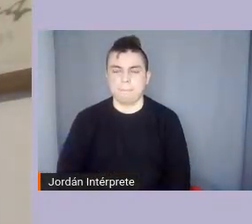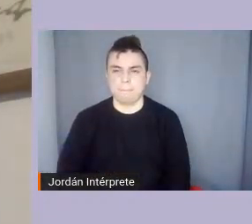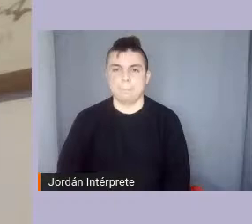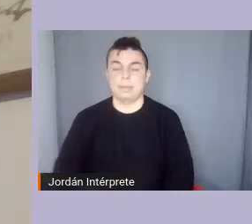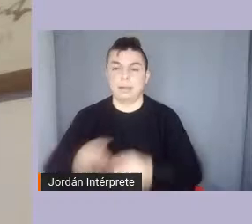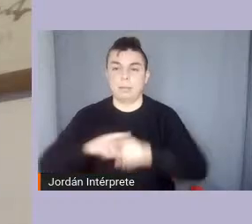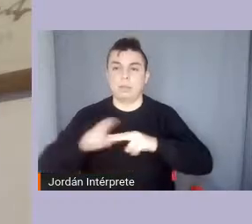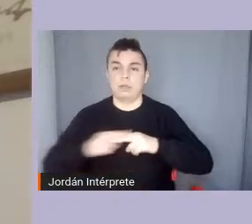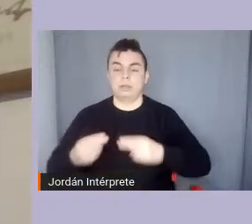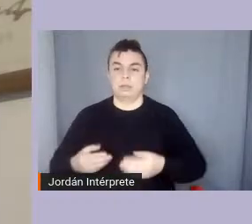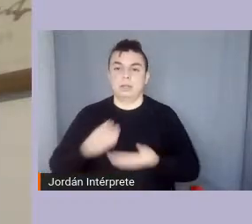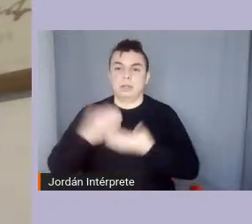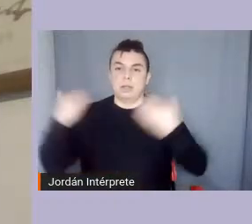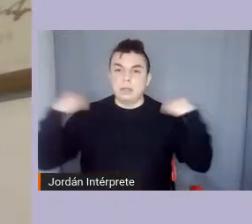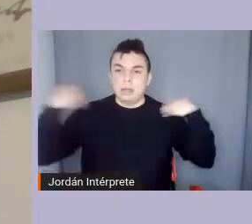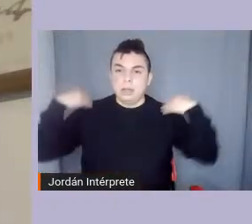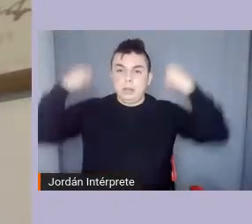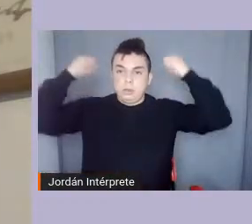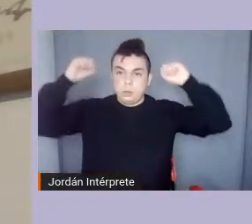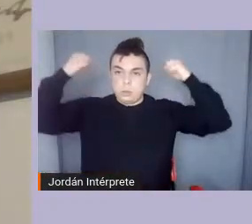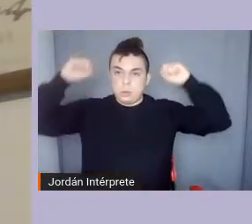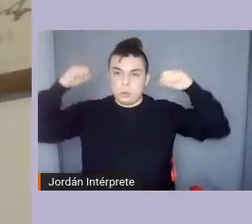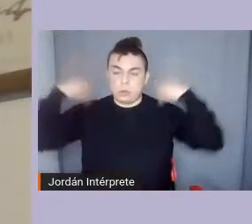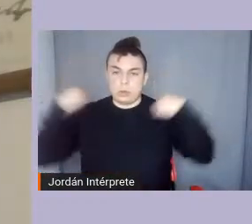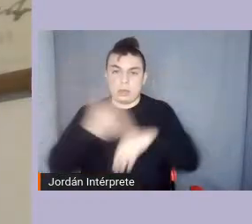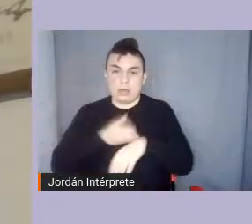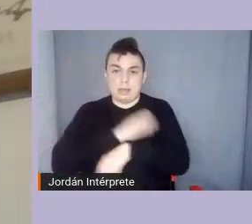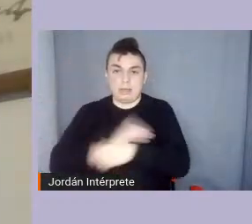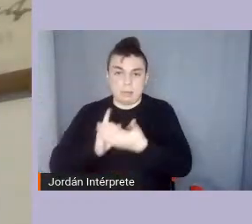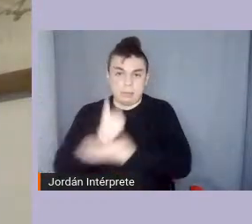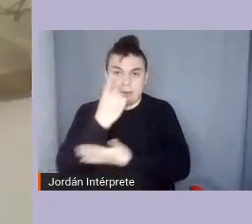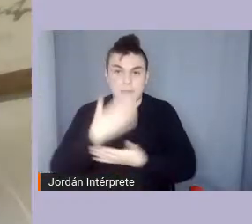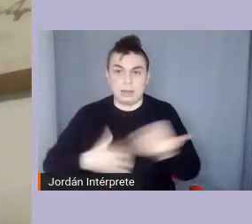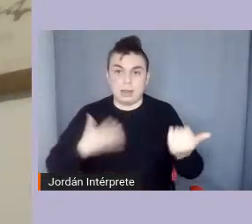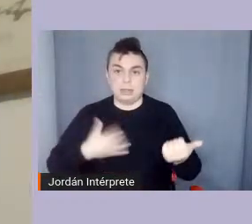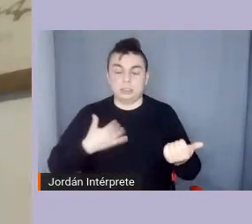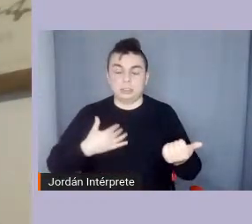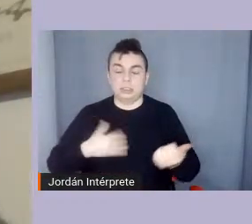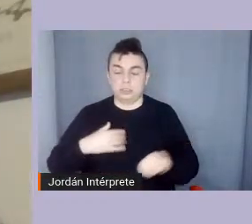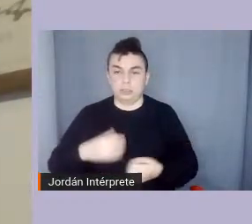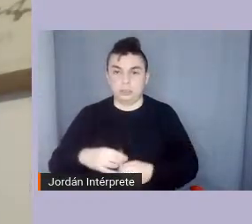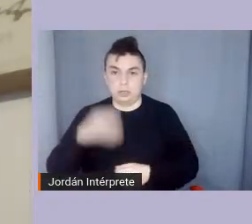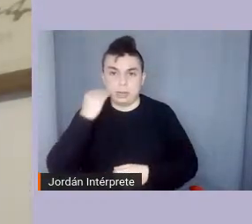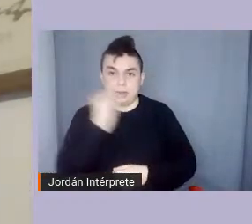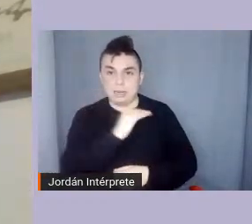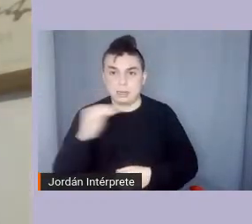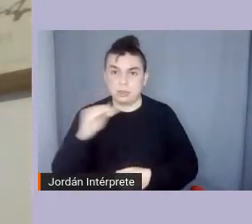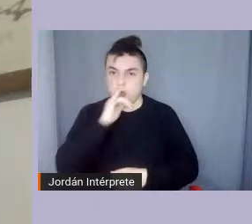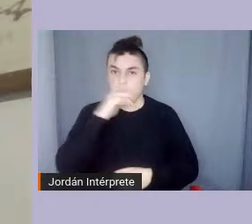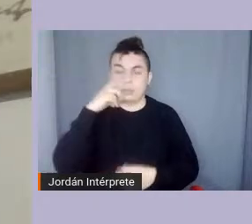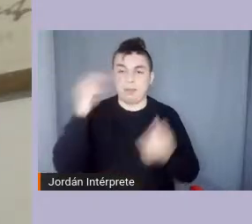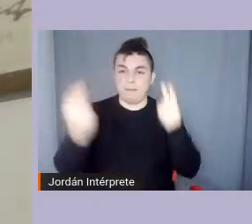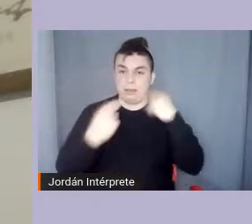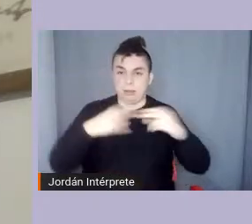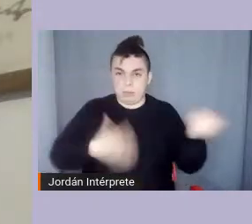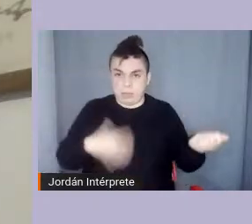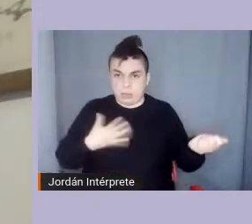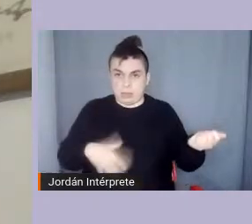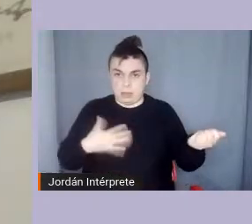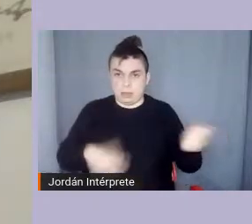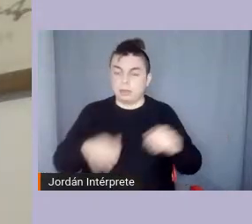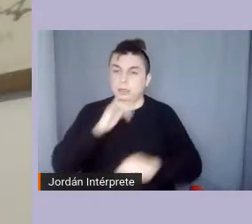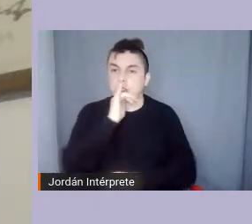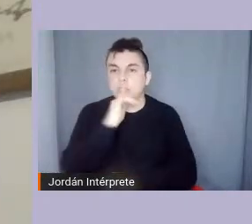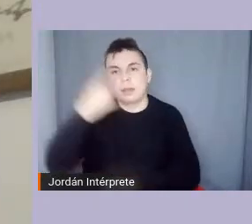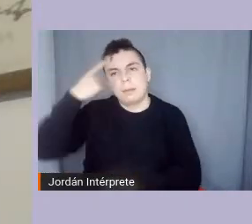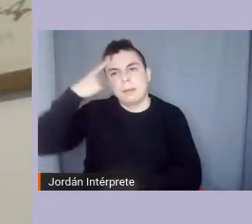ejercicios antes de pasar a nuestra primera canción. Aquí vienen los niños. Yo no sé si me veo bien con mi guitarrita, pero